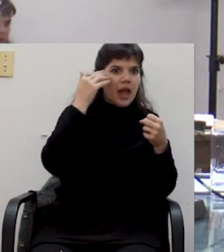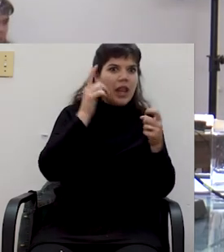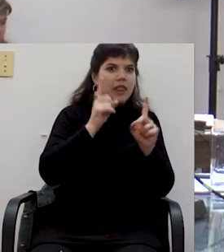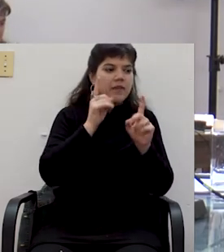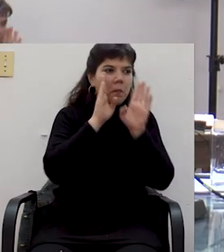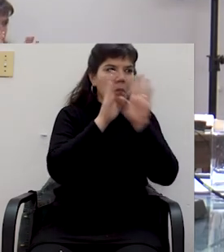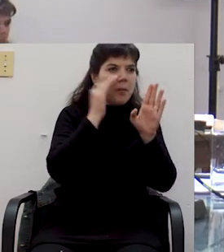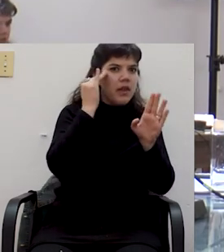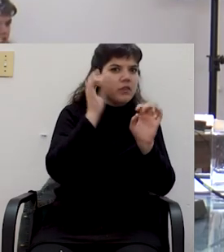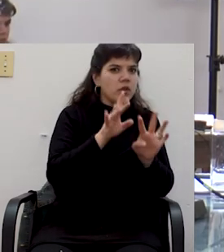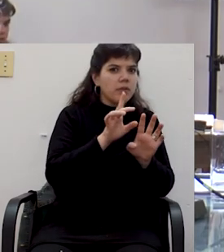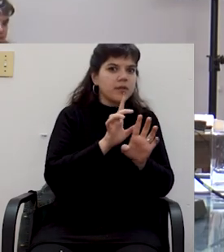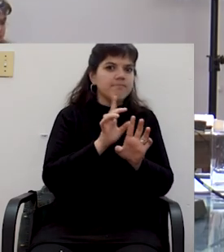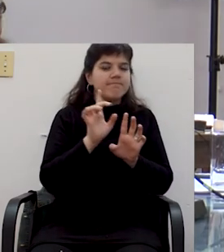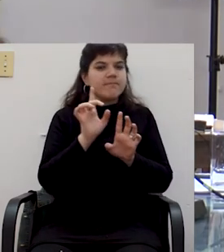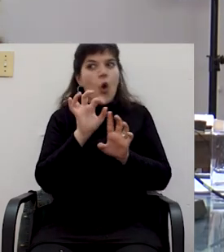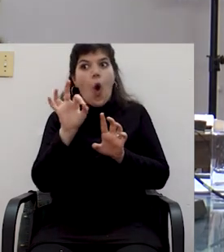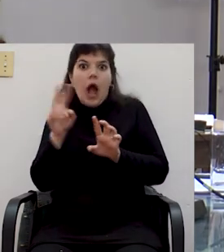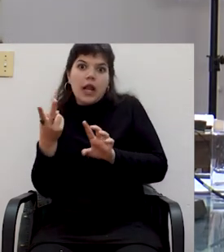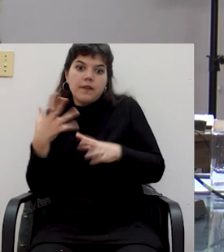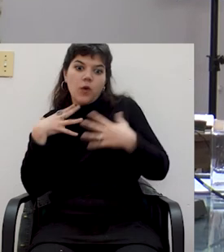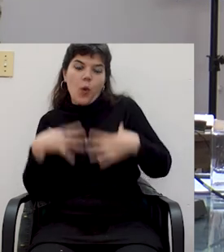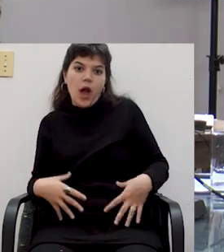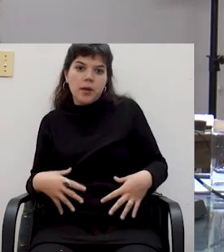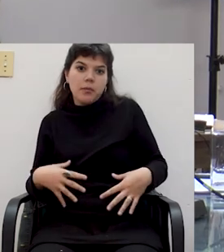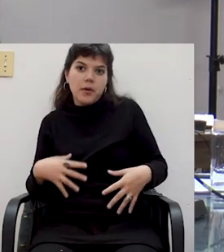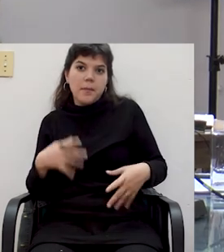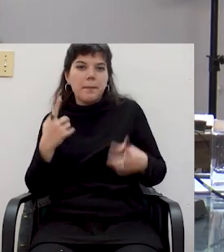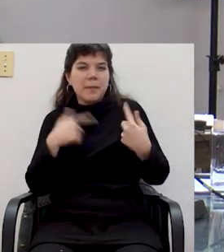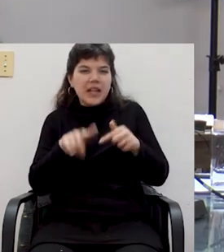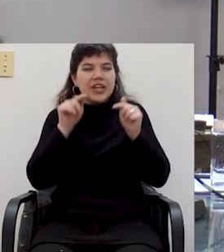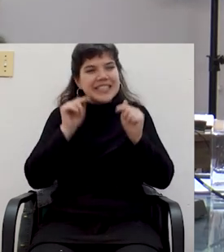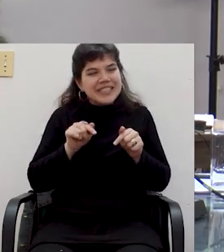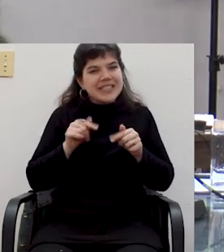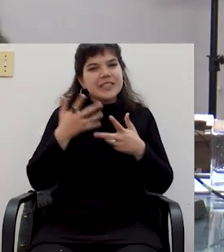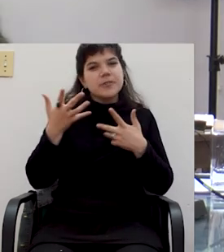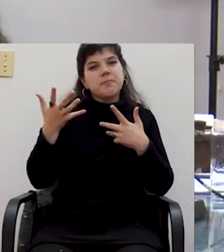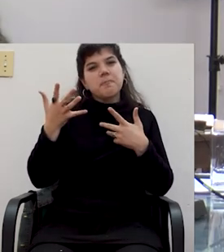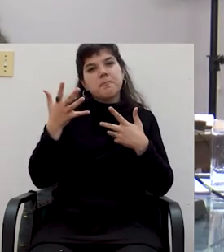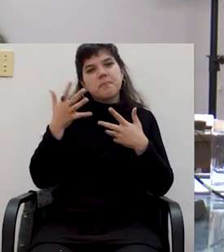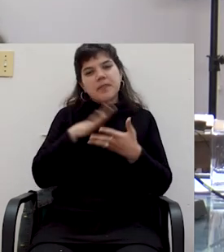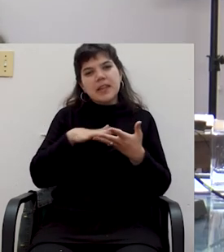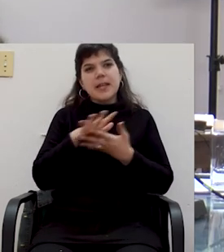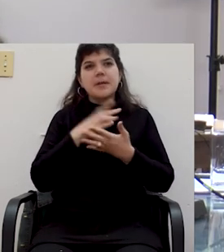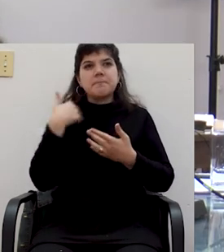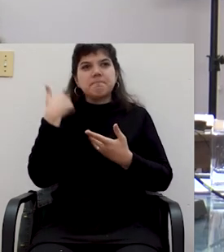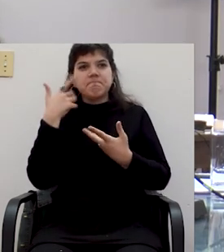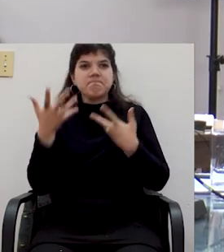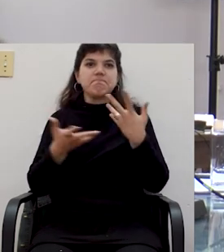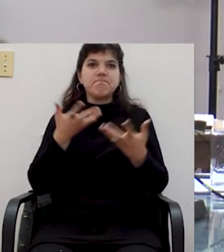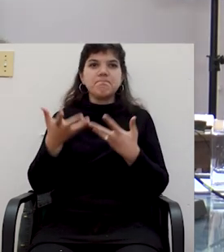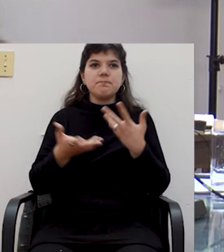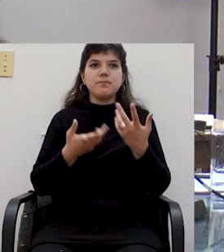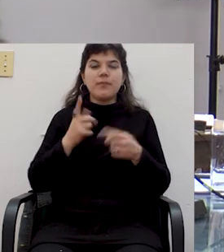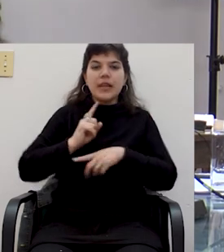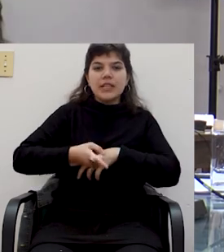ves? Y así, al revés, ¿no? O sea, y en eso hay una cuestión también asociado al, o esta decisión